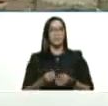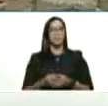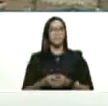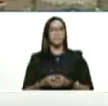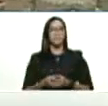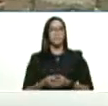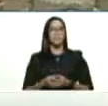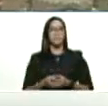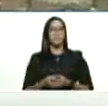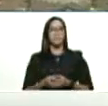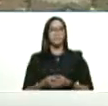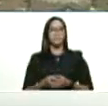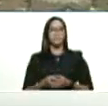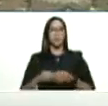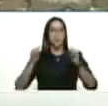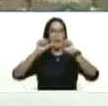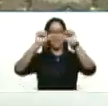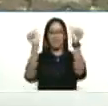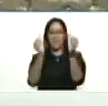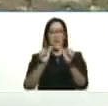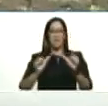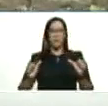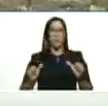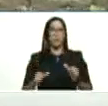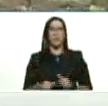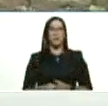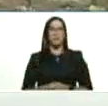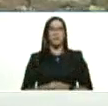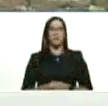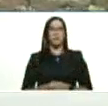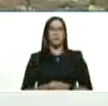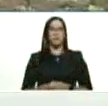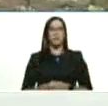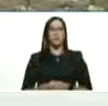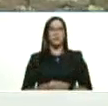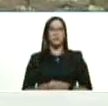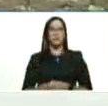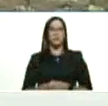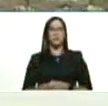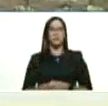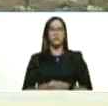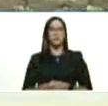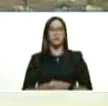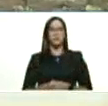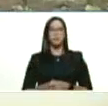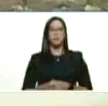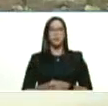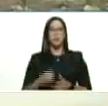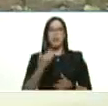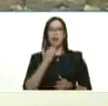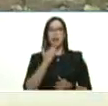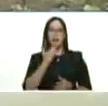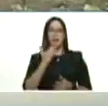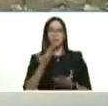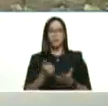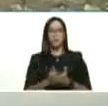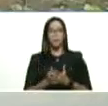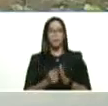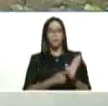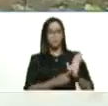una estatua algo de conmemoración